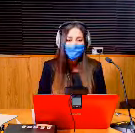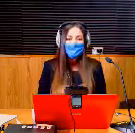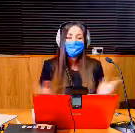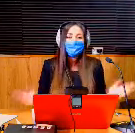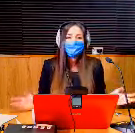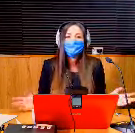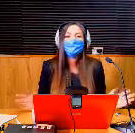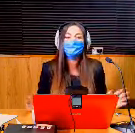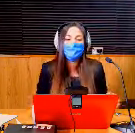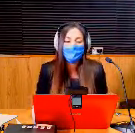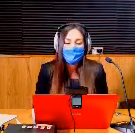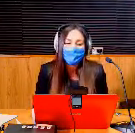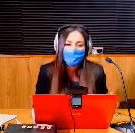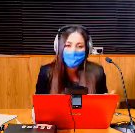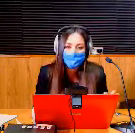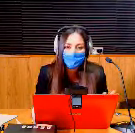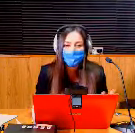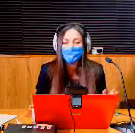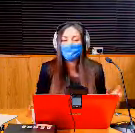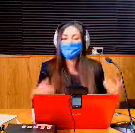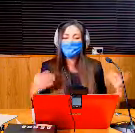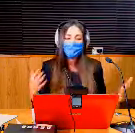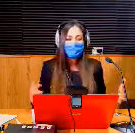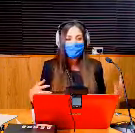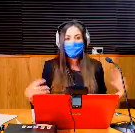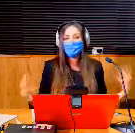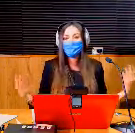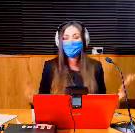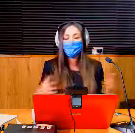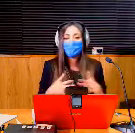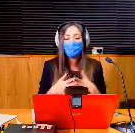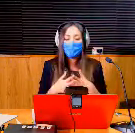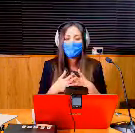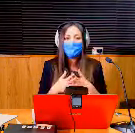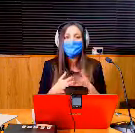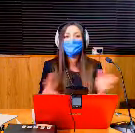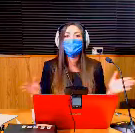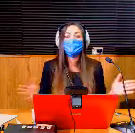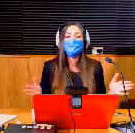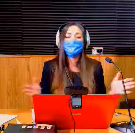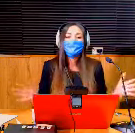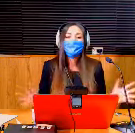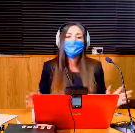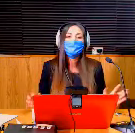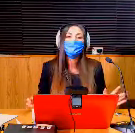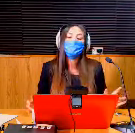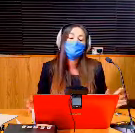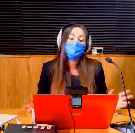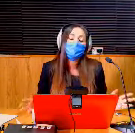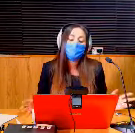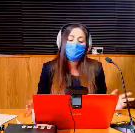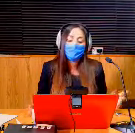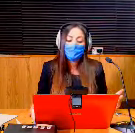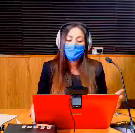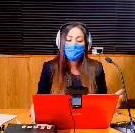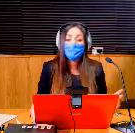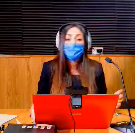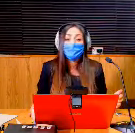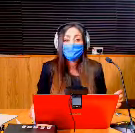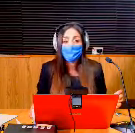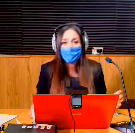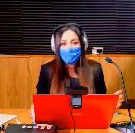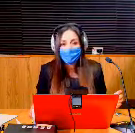semsis.cep.gob.mx/POE, para que ustedes también ingresen, conozcan la página, vean todas las universidades que, bueno, van a poder